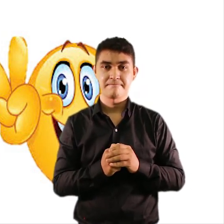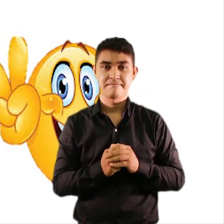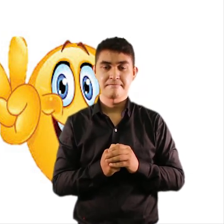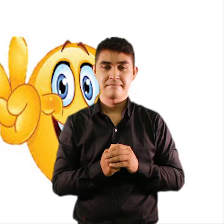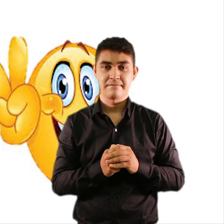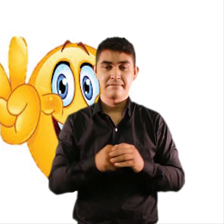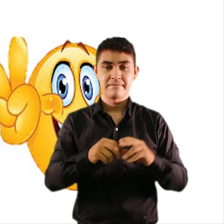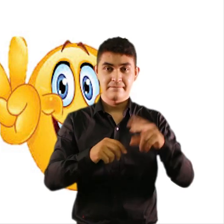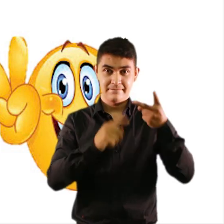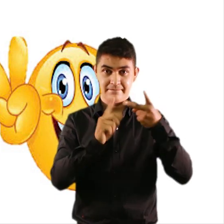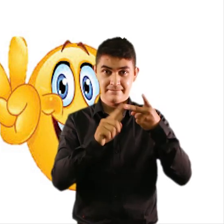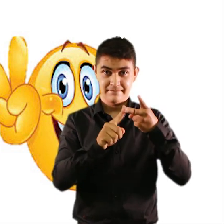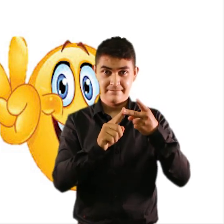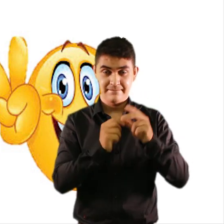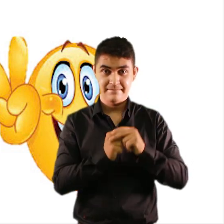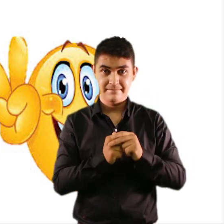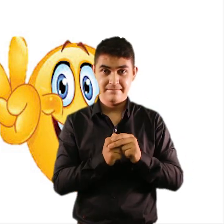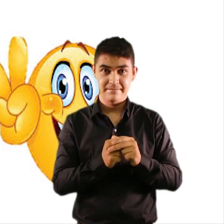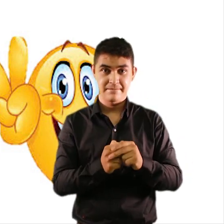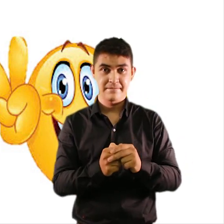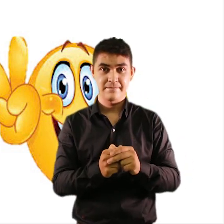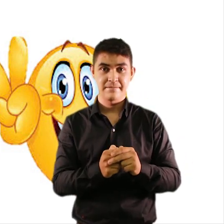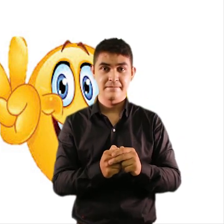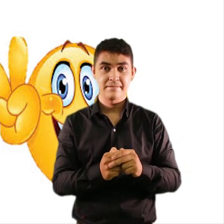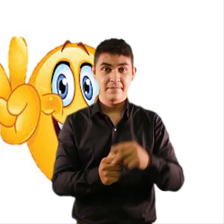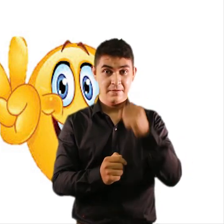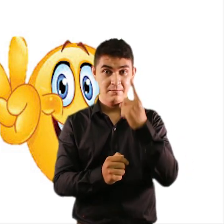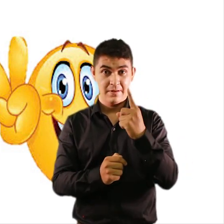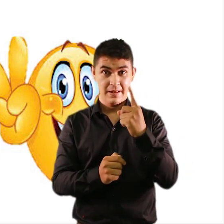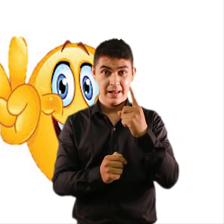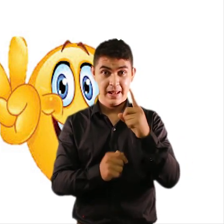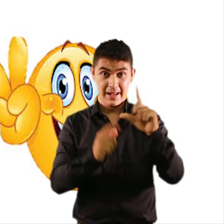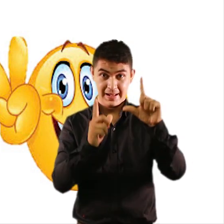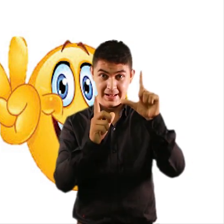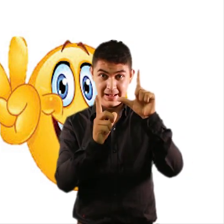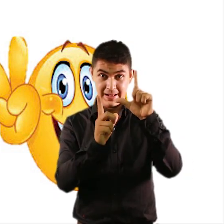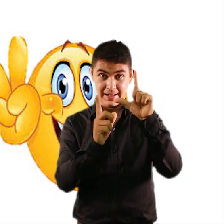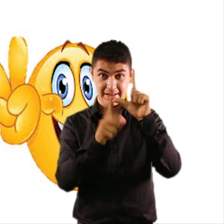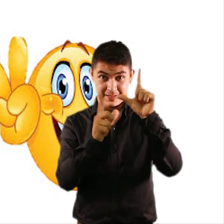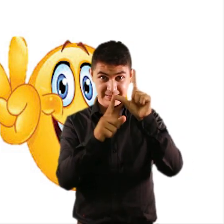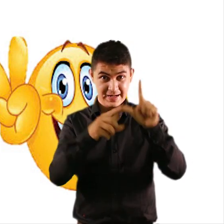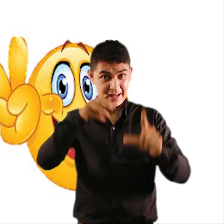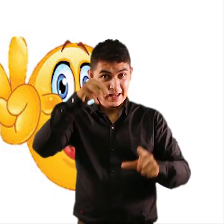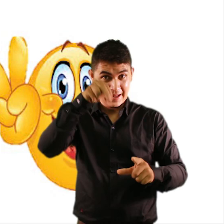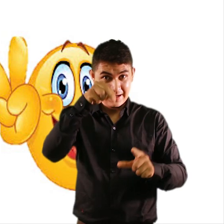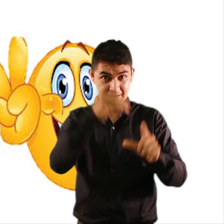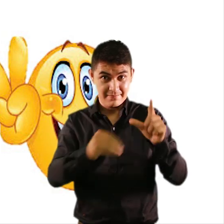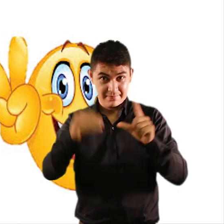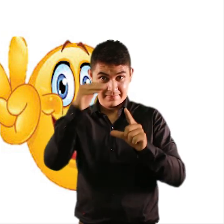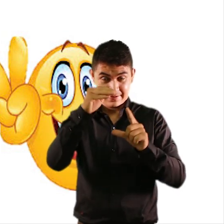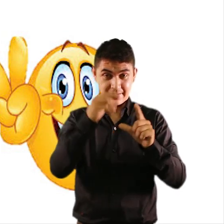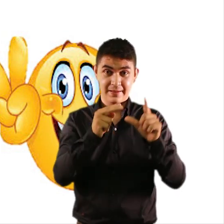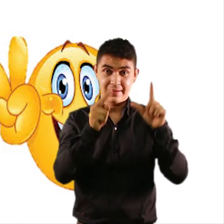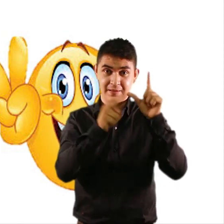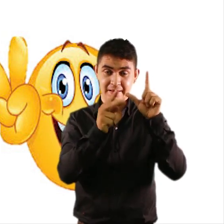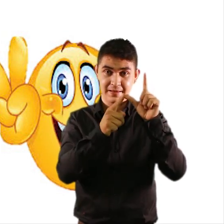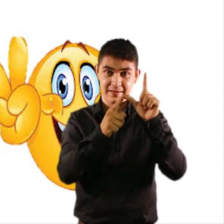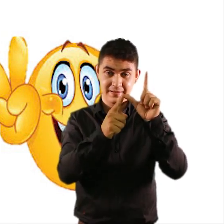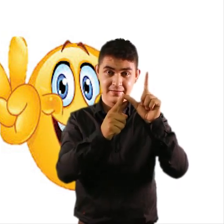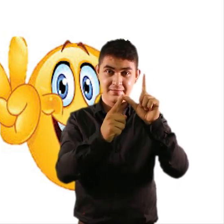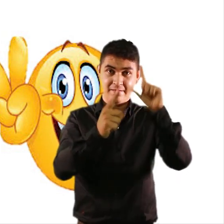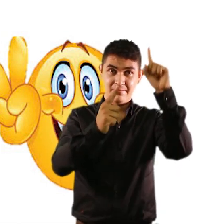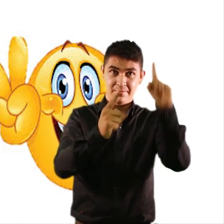El segundo, una letra N se ha construido con 3 trozos de